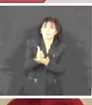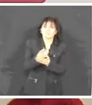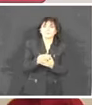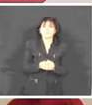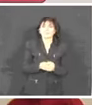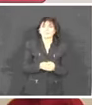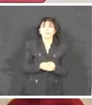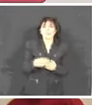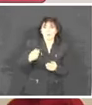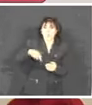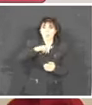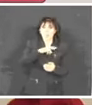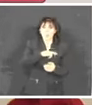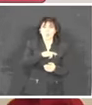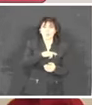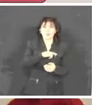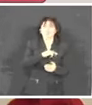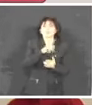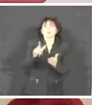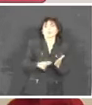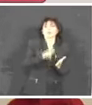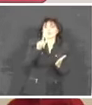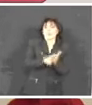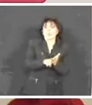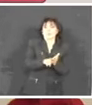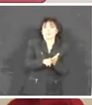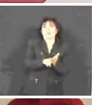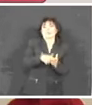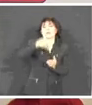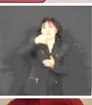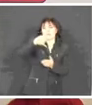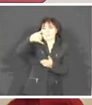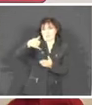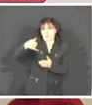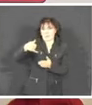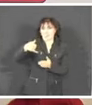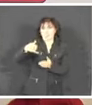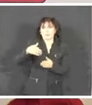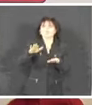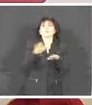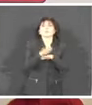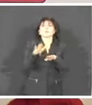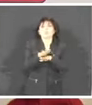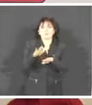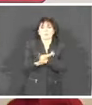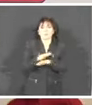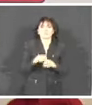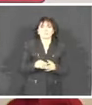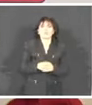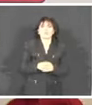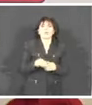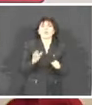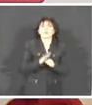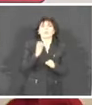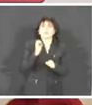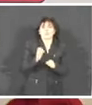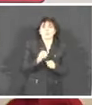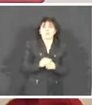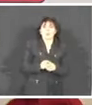Vamos a modificar la ley del Infonavit y la Constitución. Por eso hay que votar